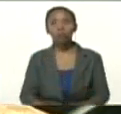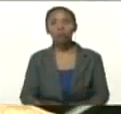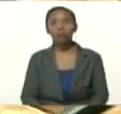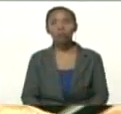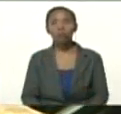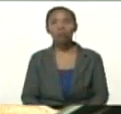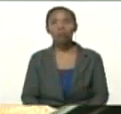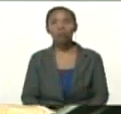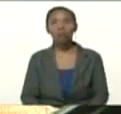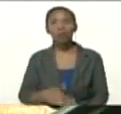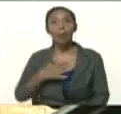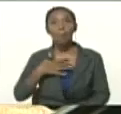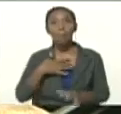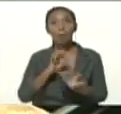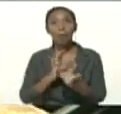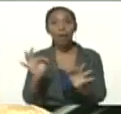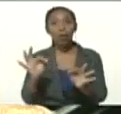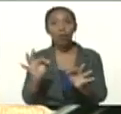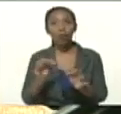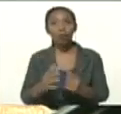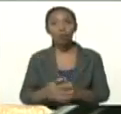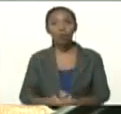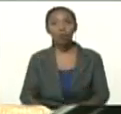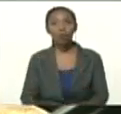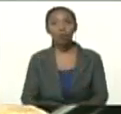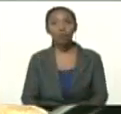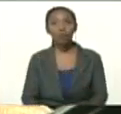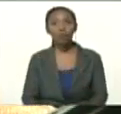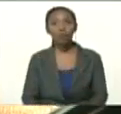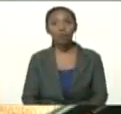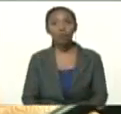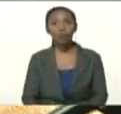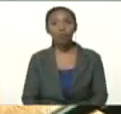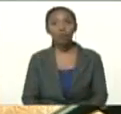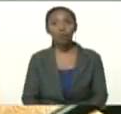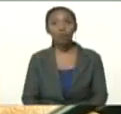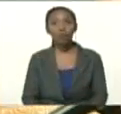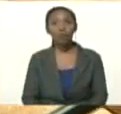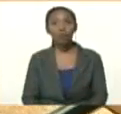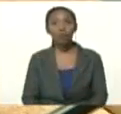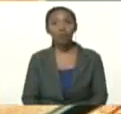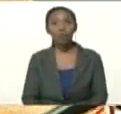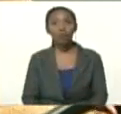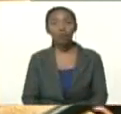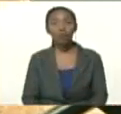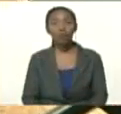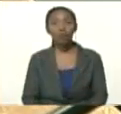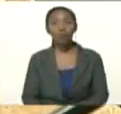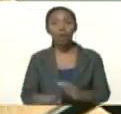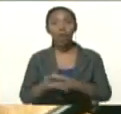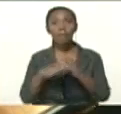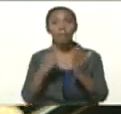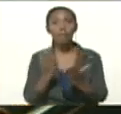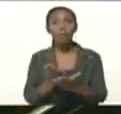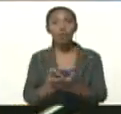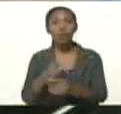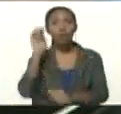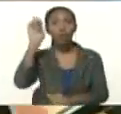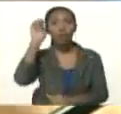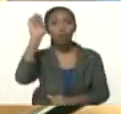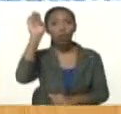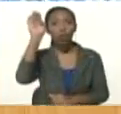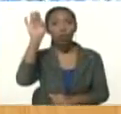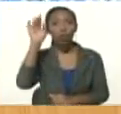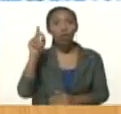Bueno, ya mi Petro, pues, en mi wallet. Este es el mundo del futuro, llegó